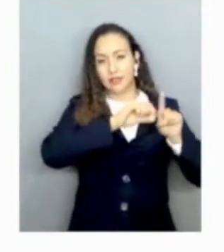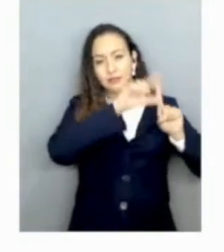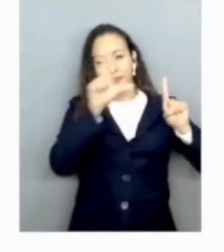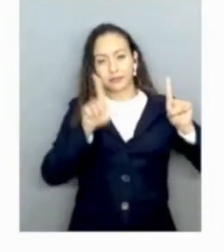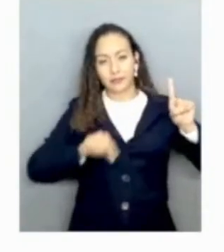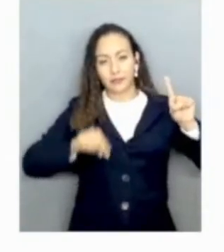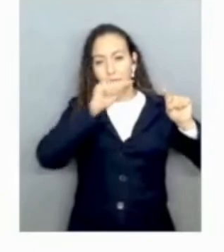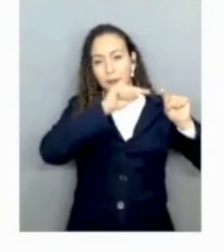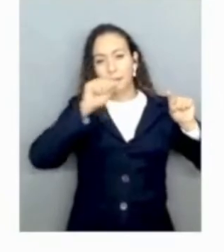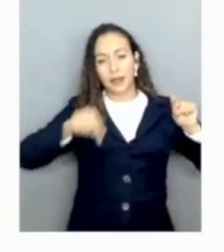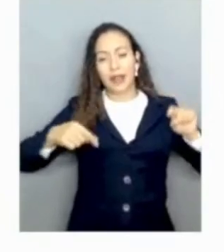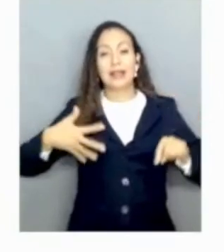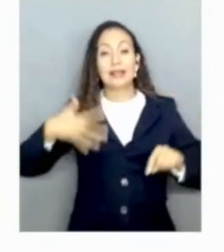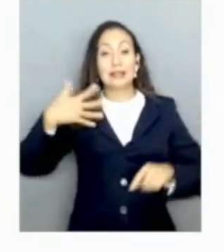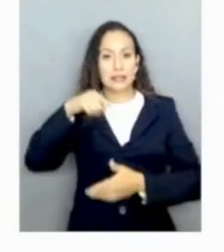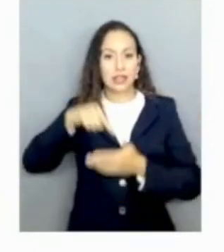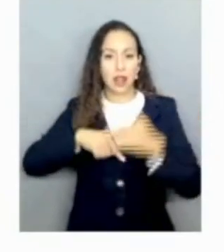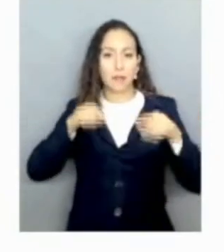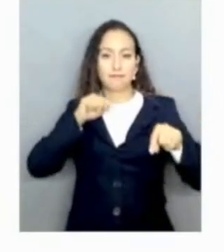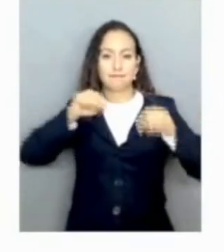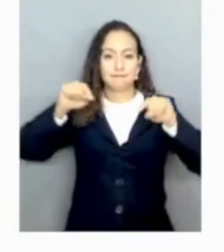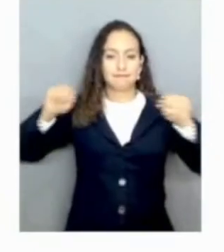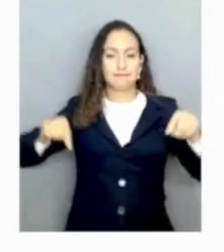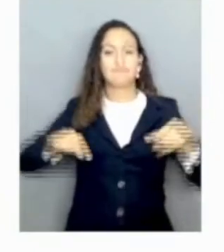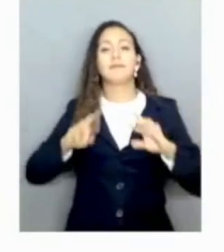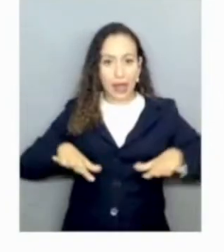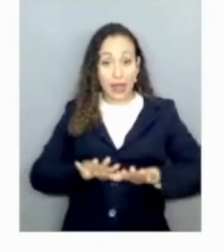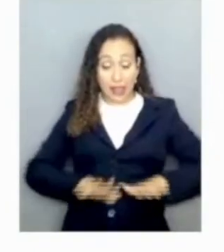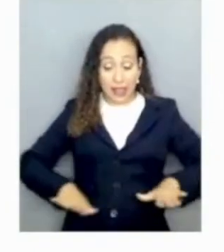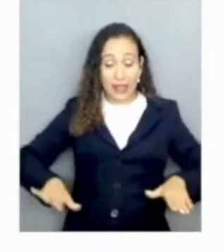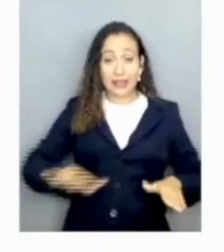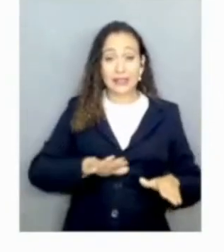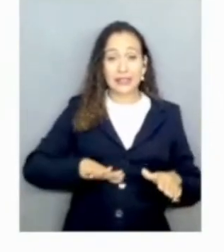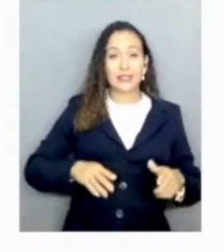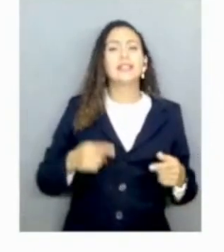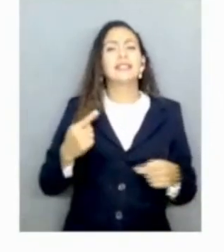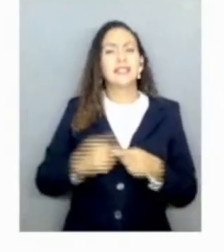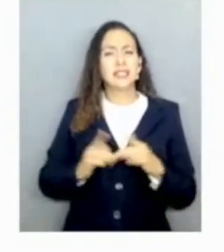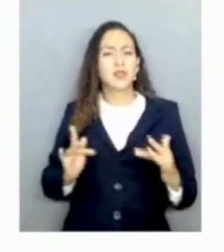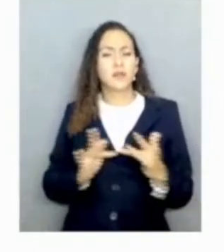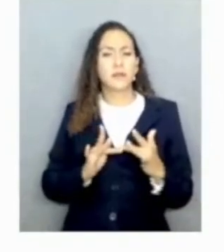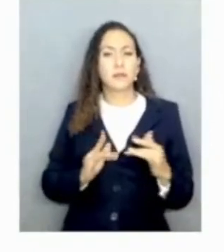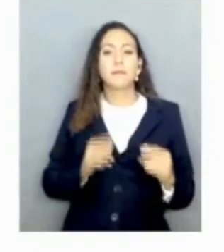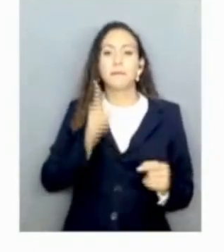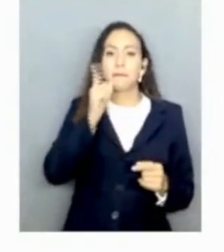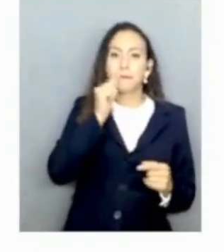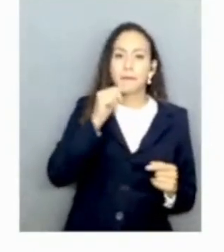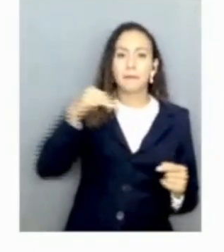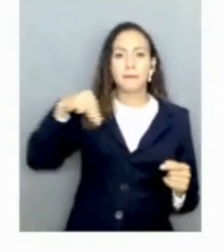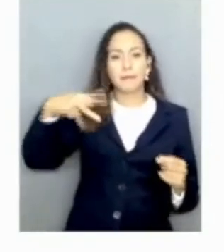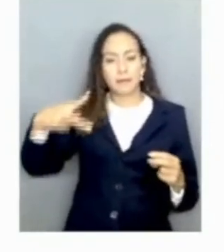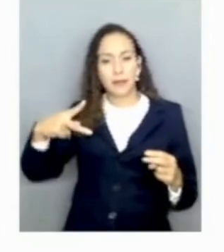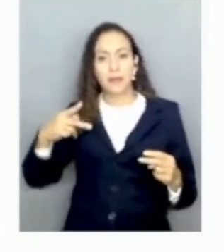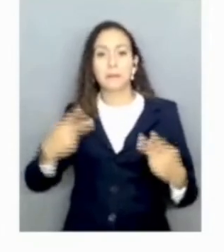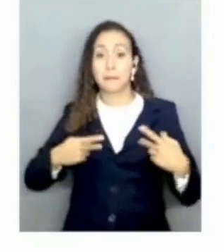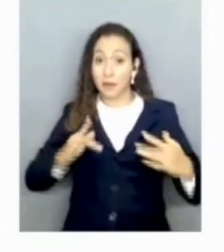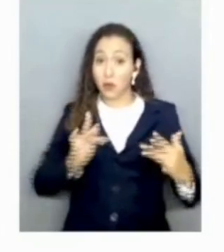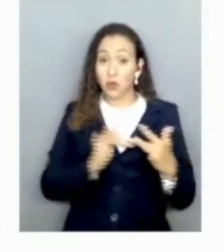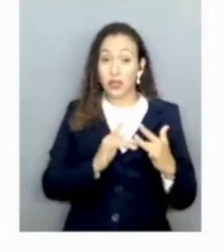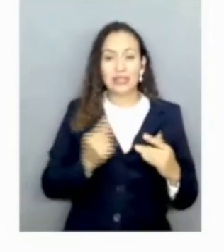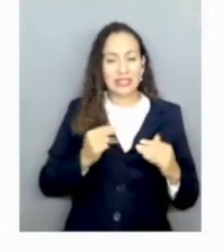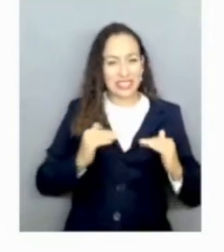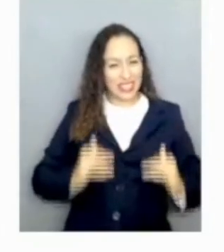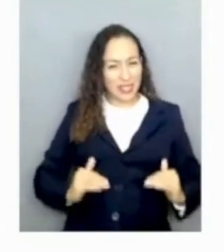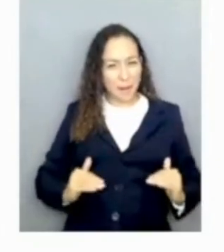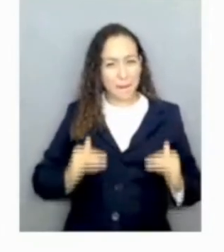país concluye con este importante evento no podemos empezar de cero el contexto